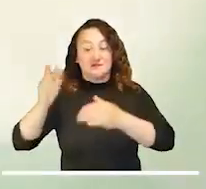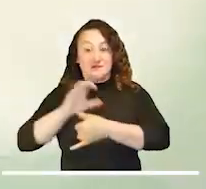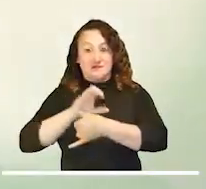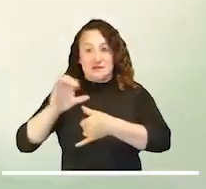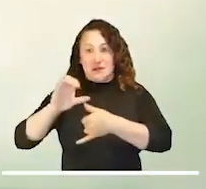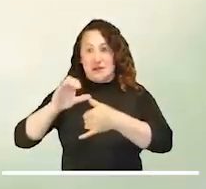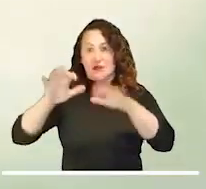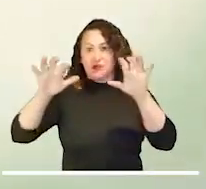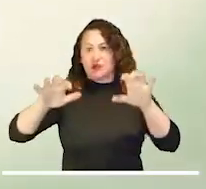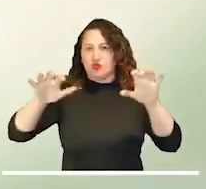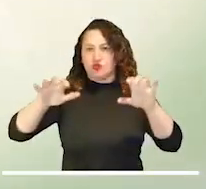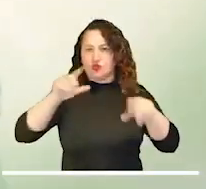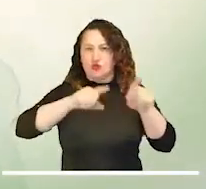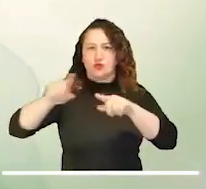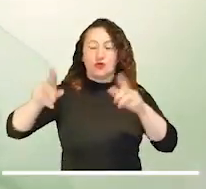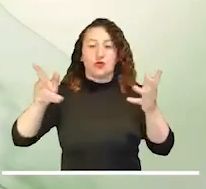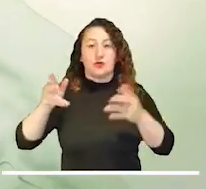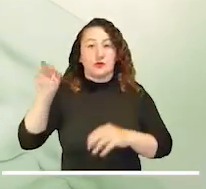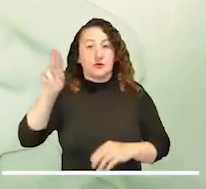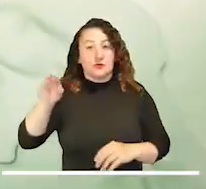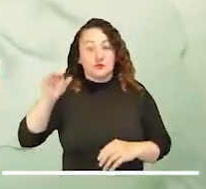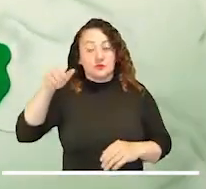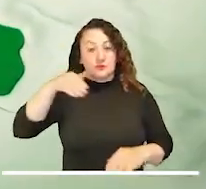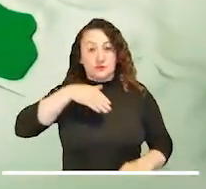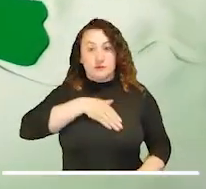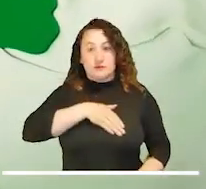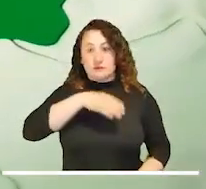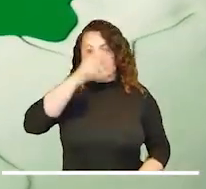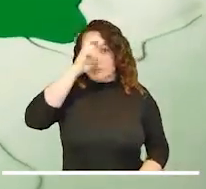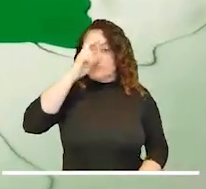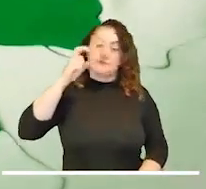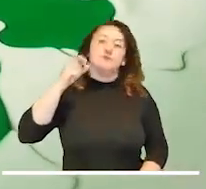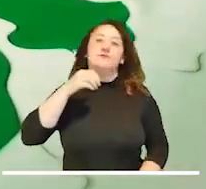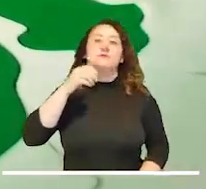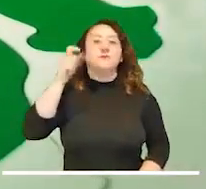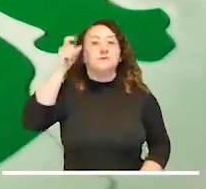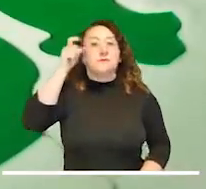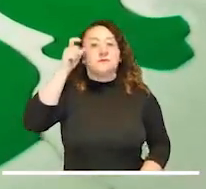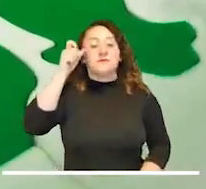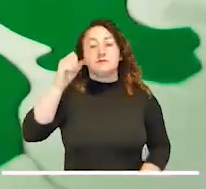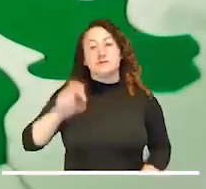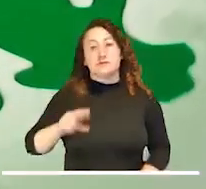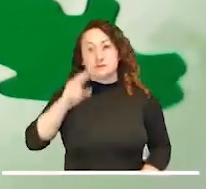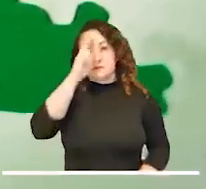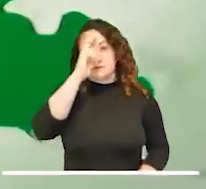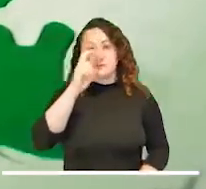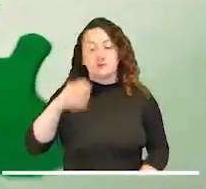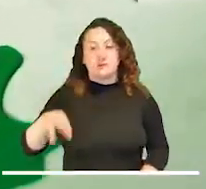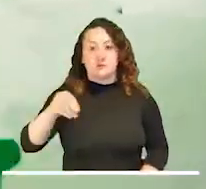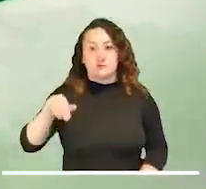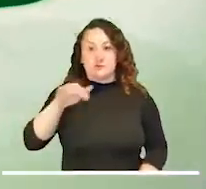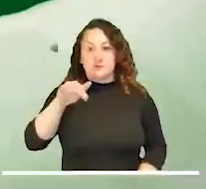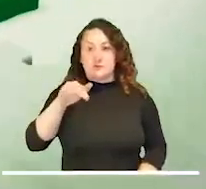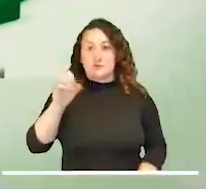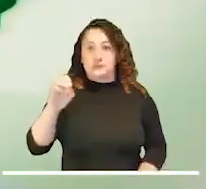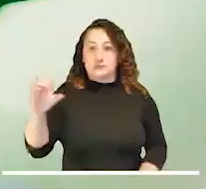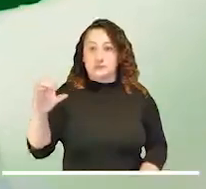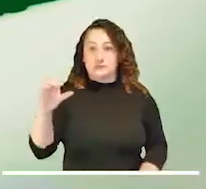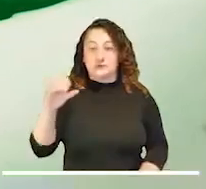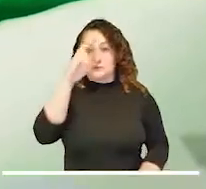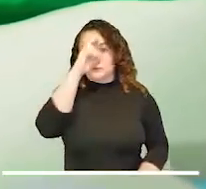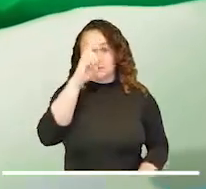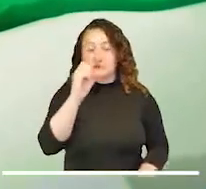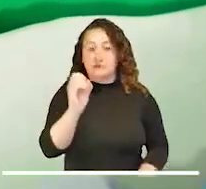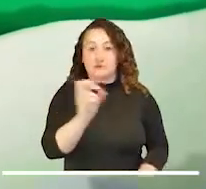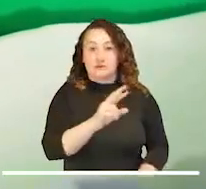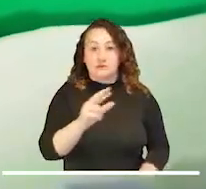lluvias puntuales en Sucre, Bolívar, norte de Córdoba, sur y norte de Magdalena, occidente y nororiente de La